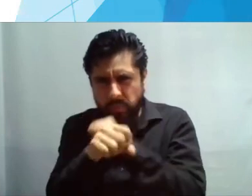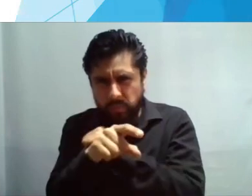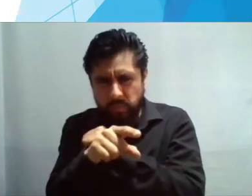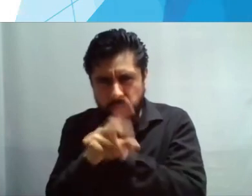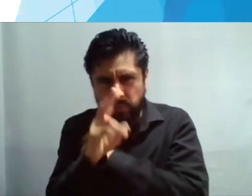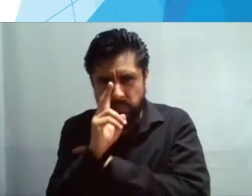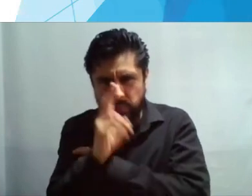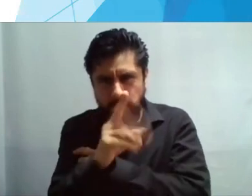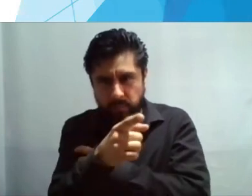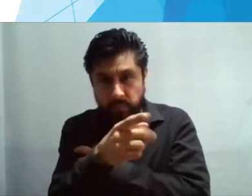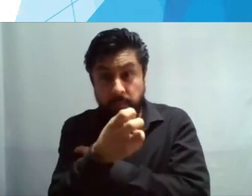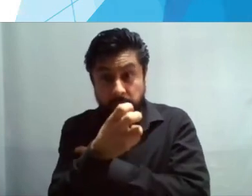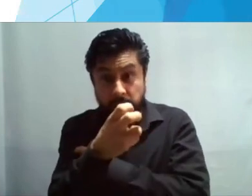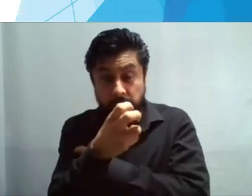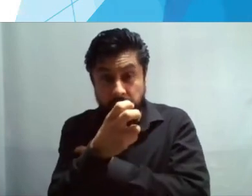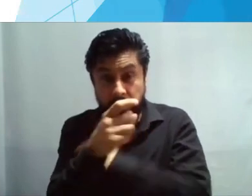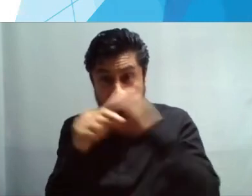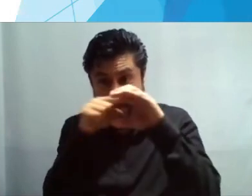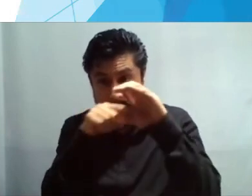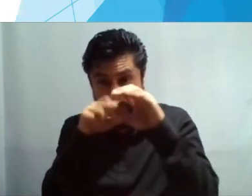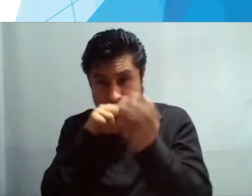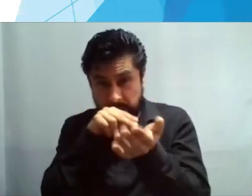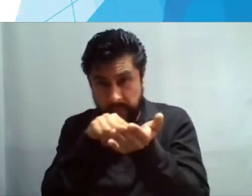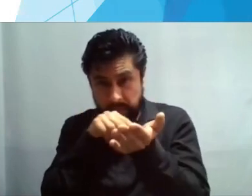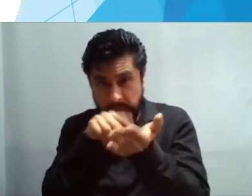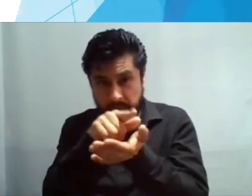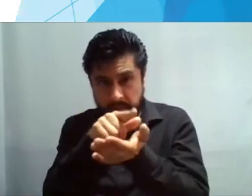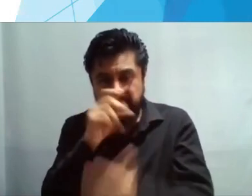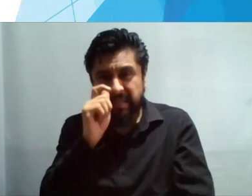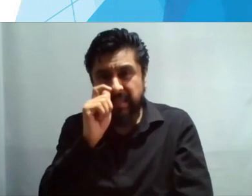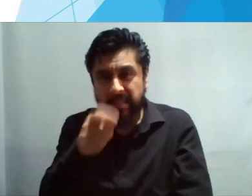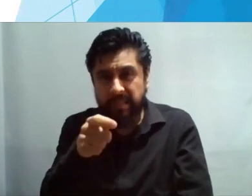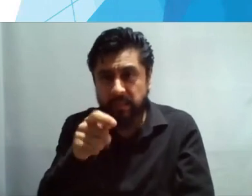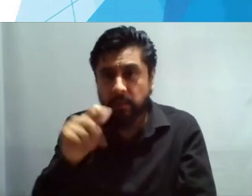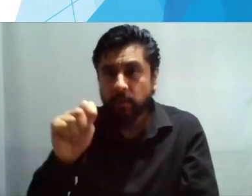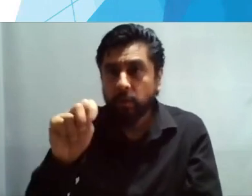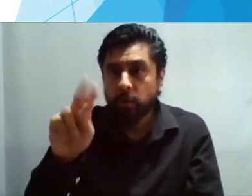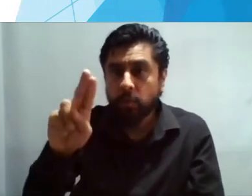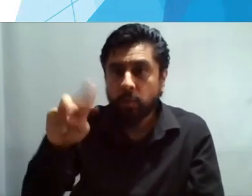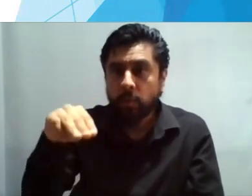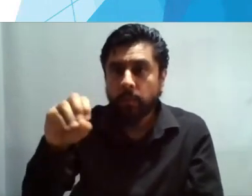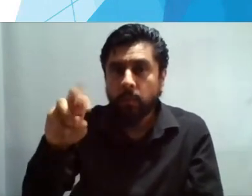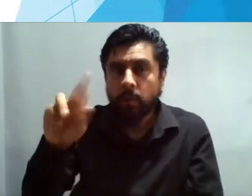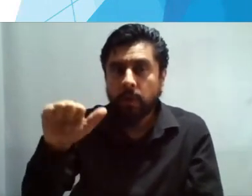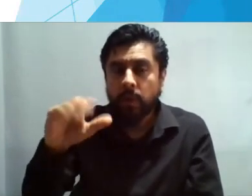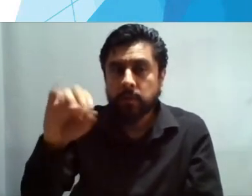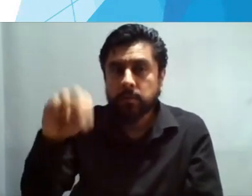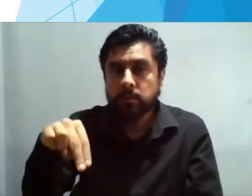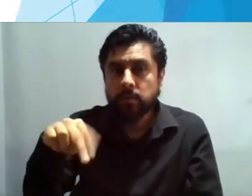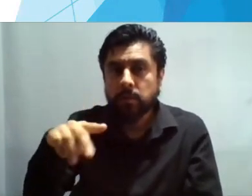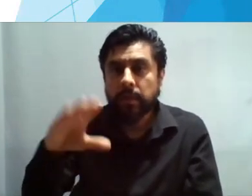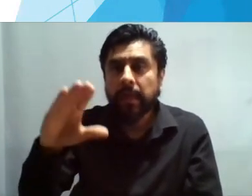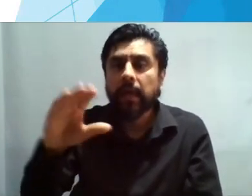tímpano. Esa mancha oscura que veíamos es una tumoración. Se llama melanoma, esa que estamos viendo ahí. Es un cáncer de